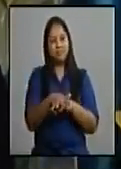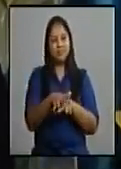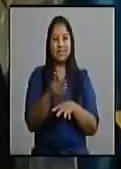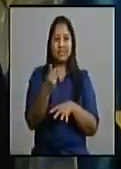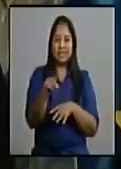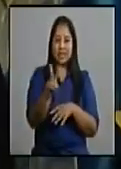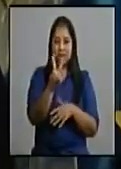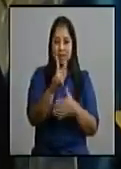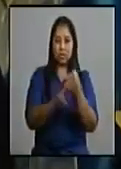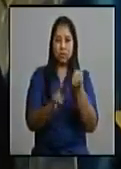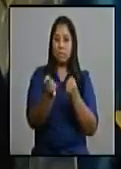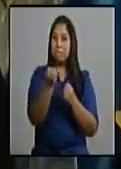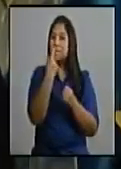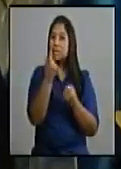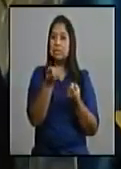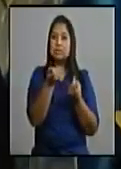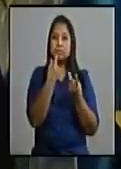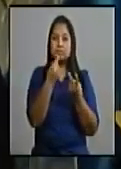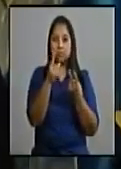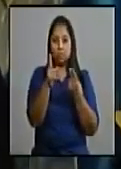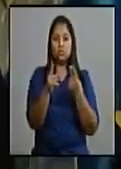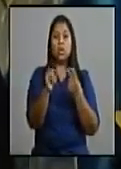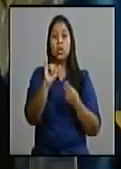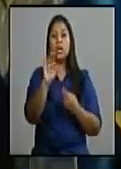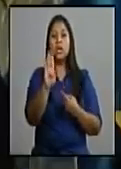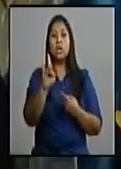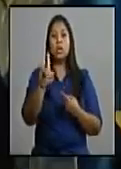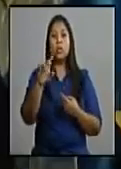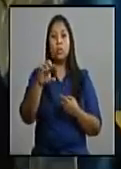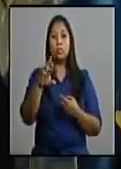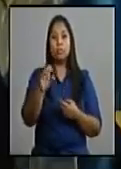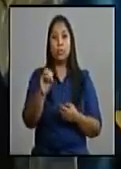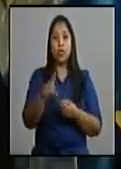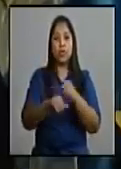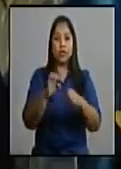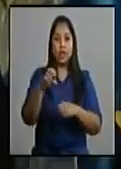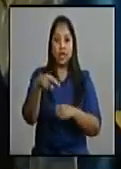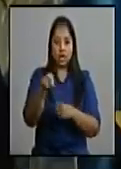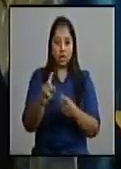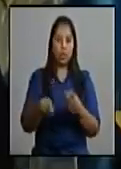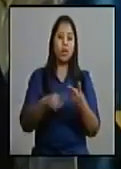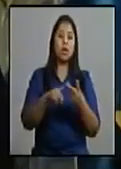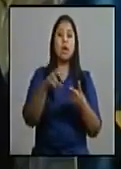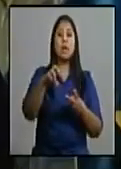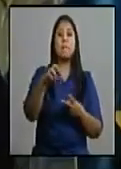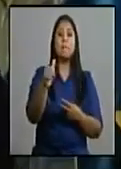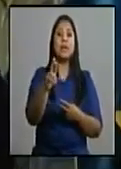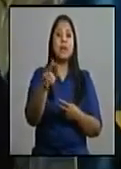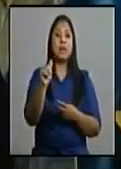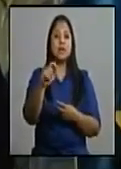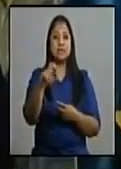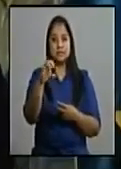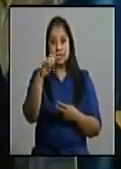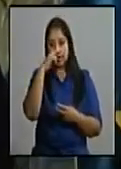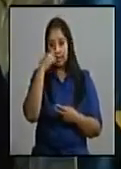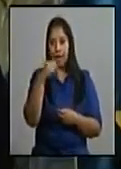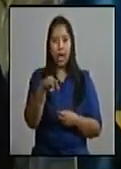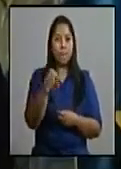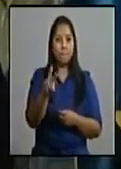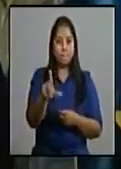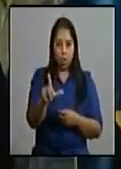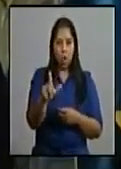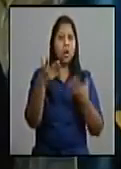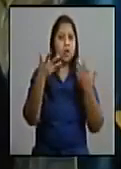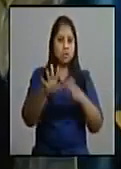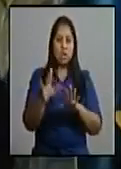de 2 pastillas, ibuprofeno y paracetamol, tomándolas cada 8 horas, me ha hecho